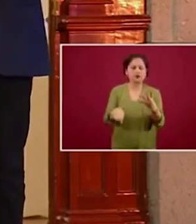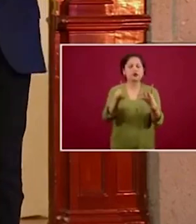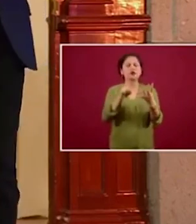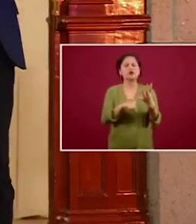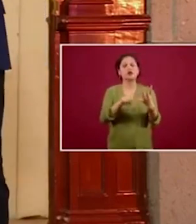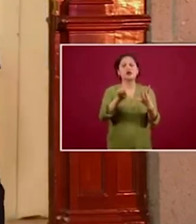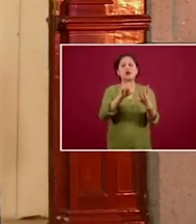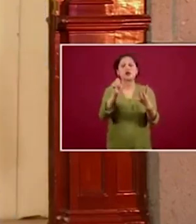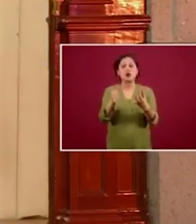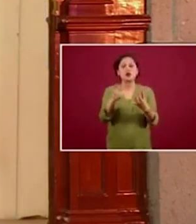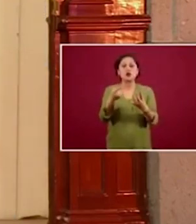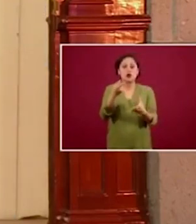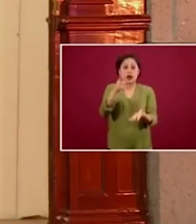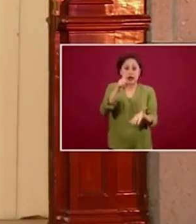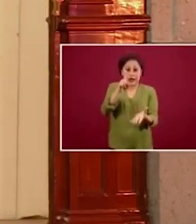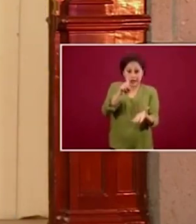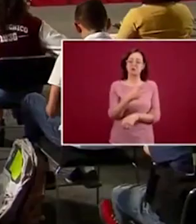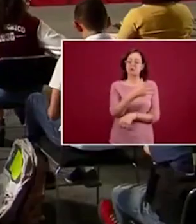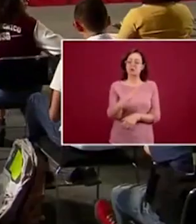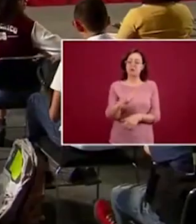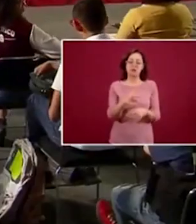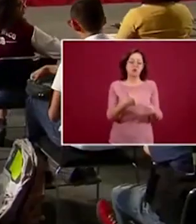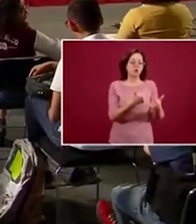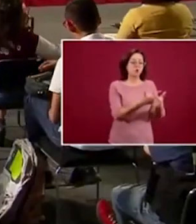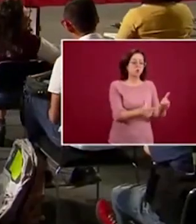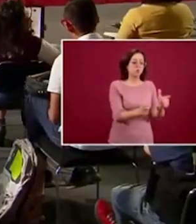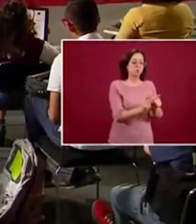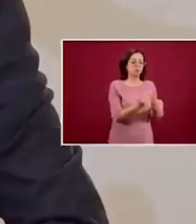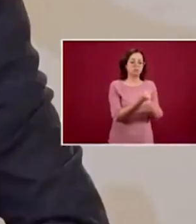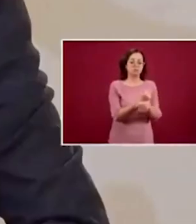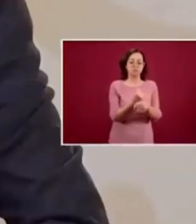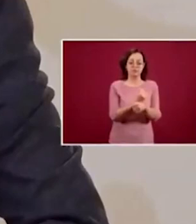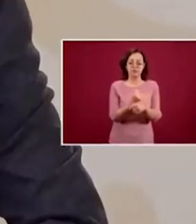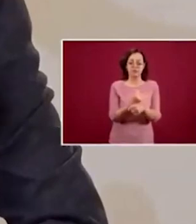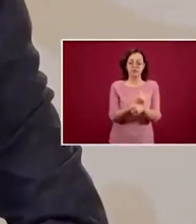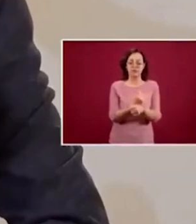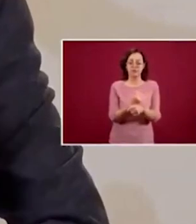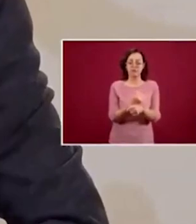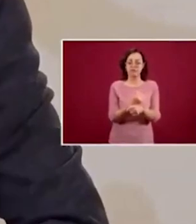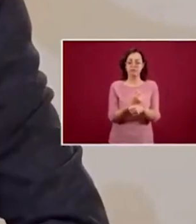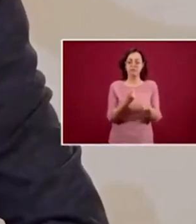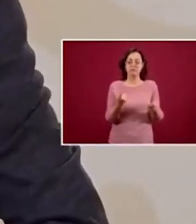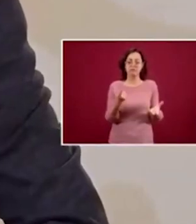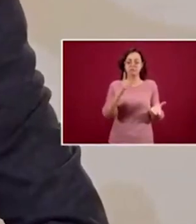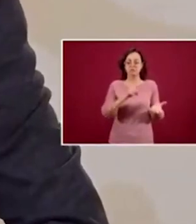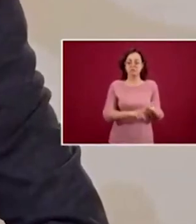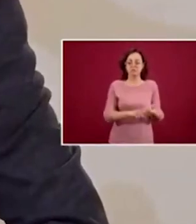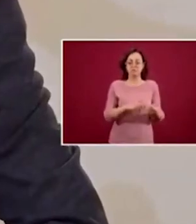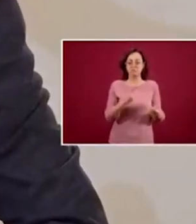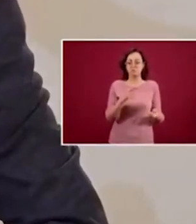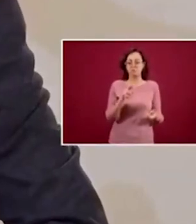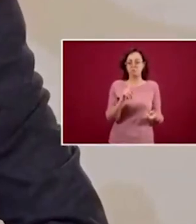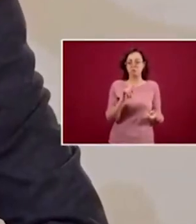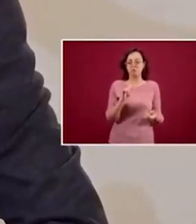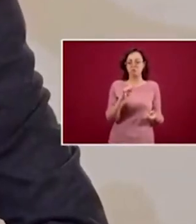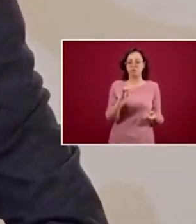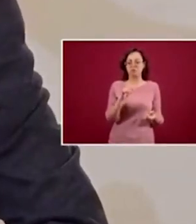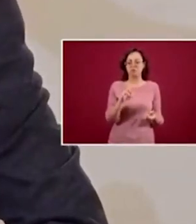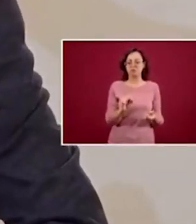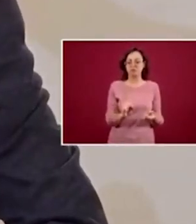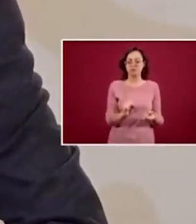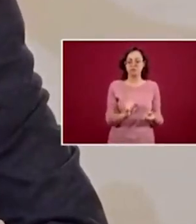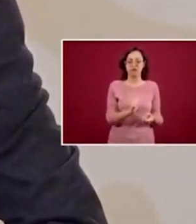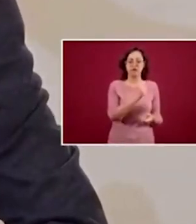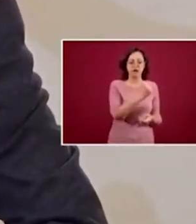en la donación de entre 60 y 70%. Señaló que aún con la emergencia sanitaria que se vive en el país, la donación debe continuar,